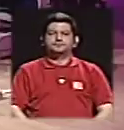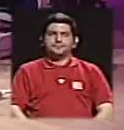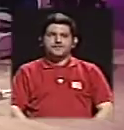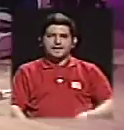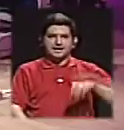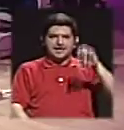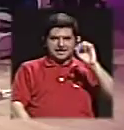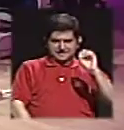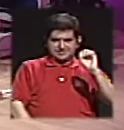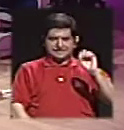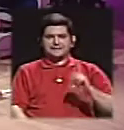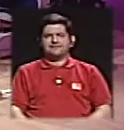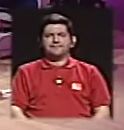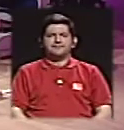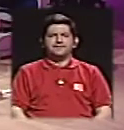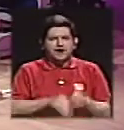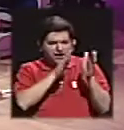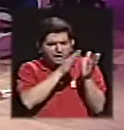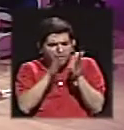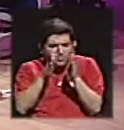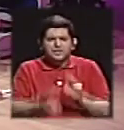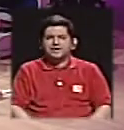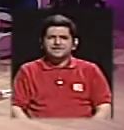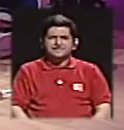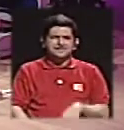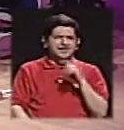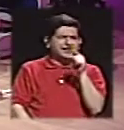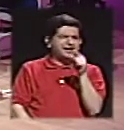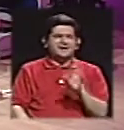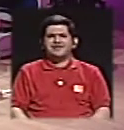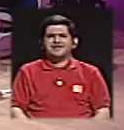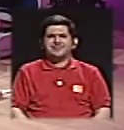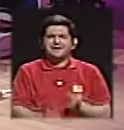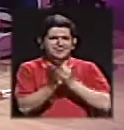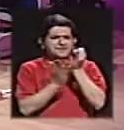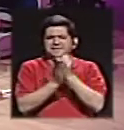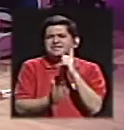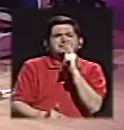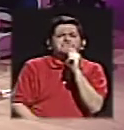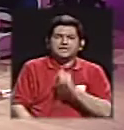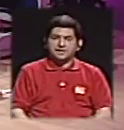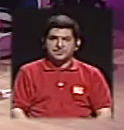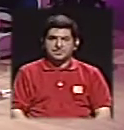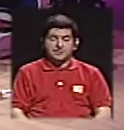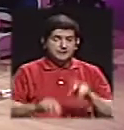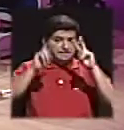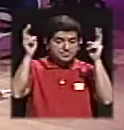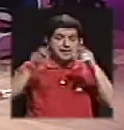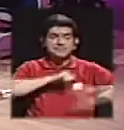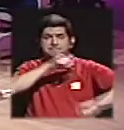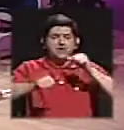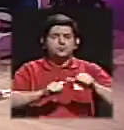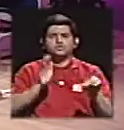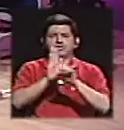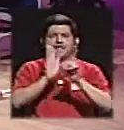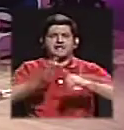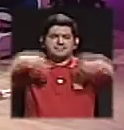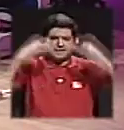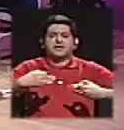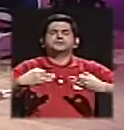Silvia, ¿cómo se organiza, se realiza, quién gesta esta investigación sobre la lucha por el derecho a